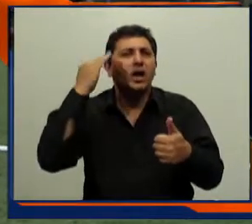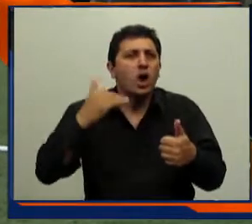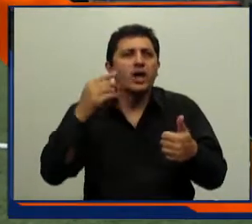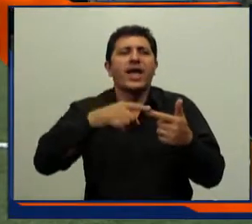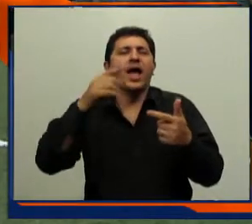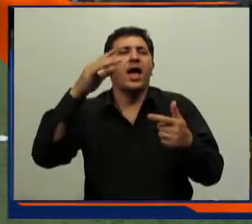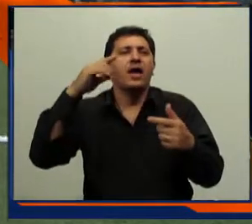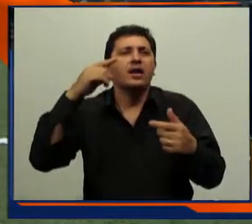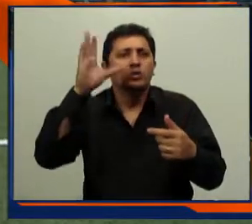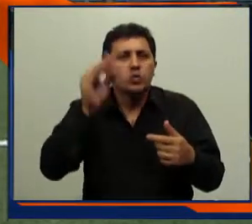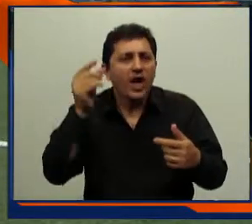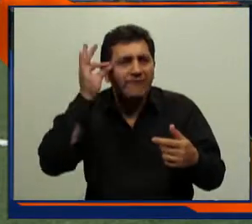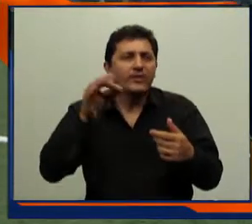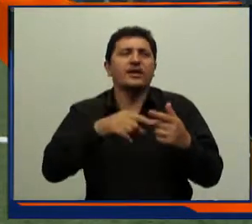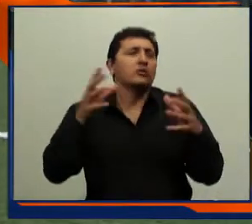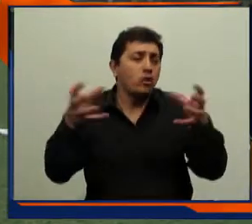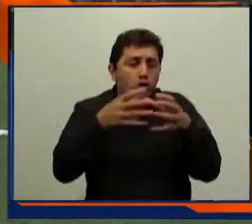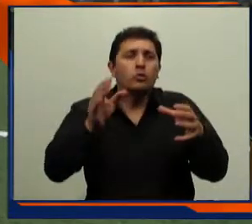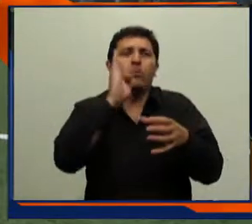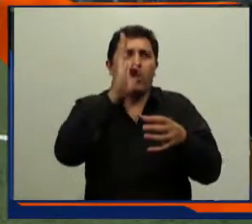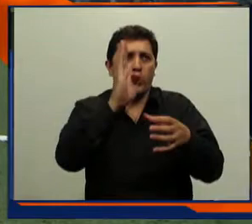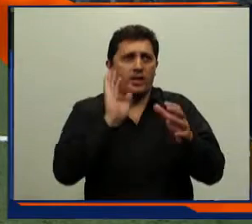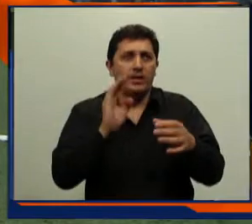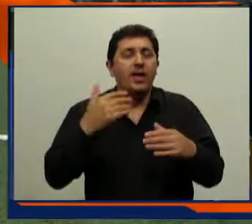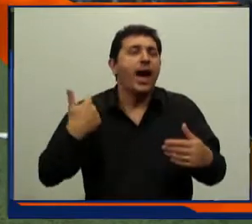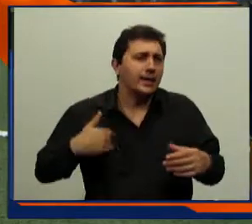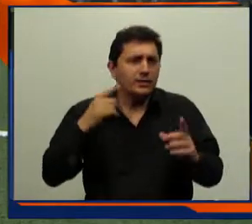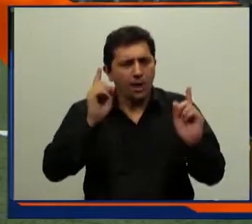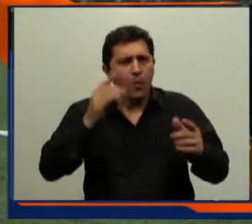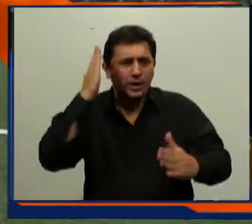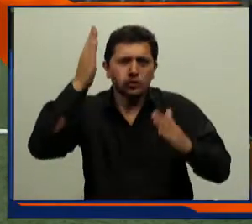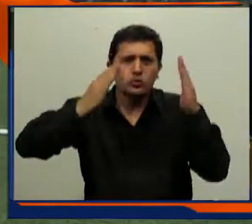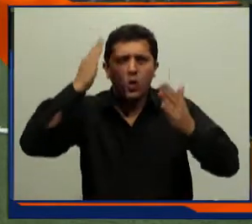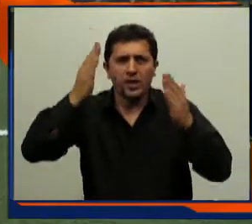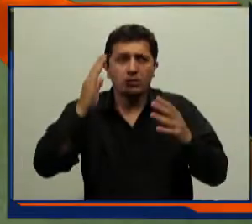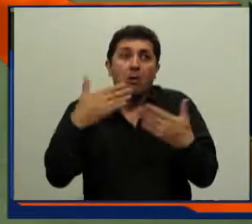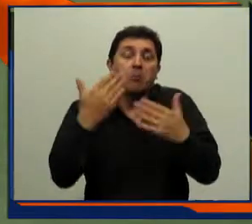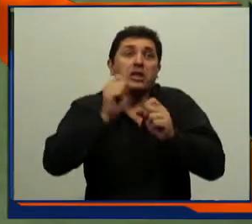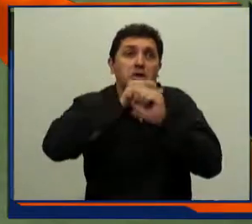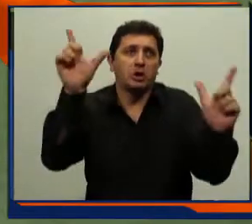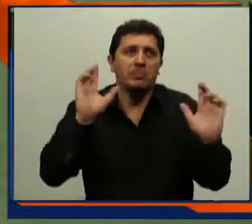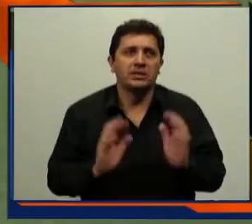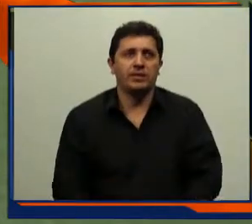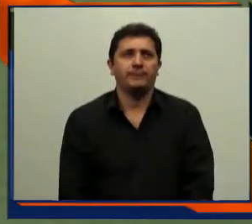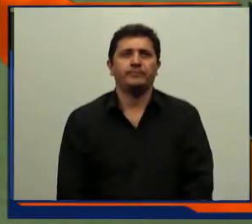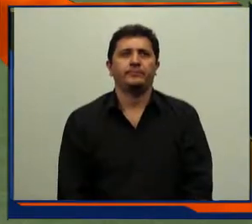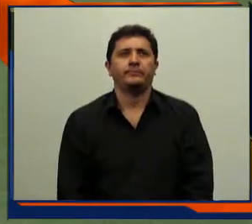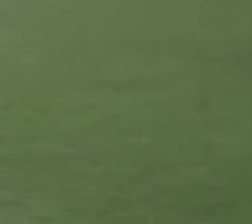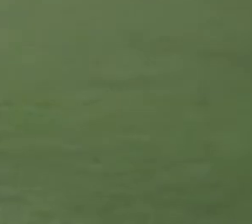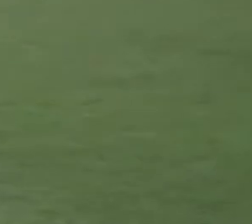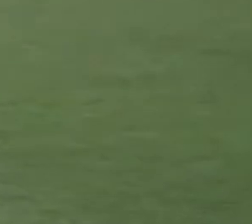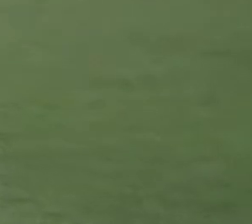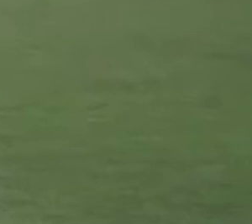y Sudáfrica el grupo B y se animan a soñar y, ¿por qué no?, quizás a dar el batacazo.